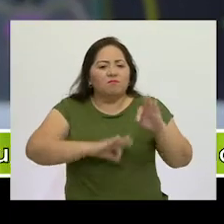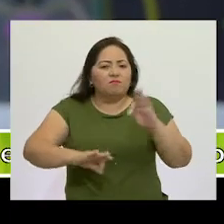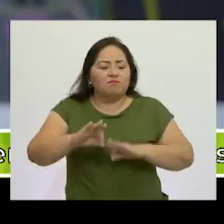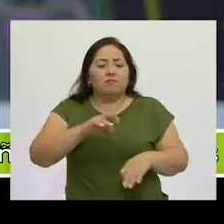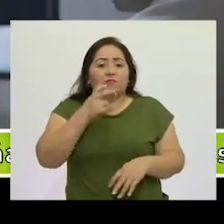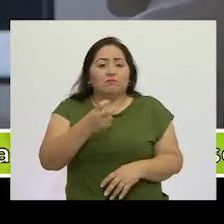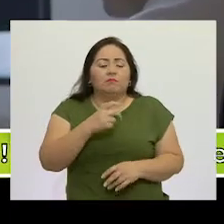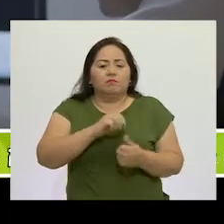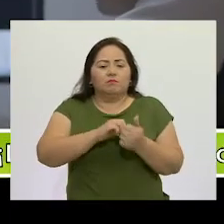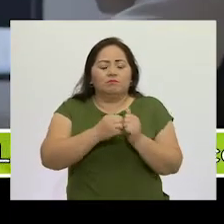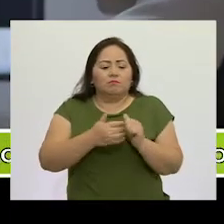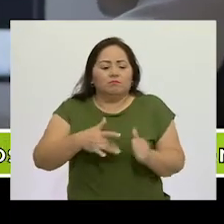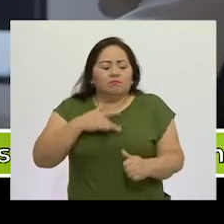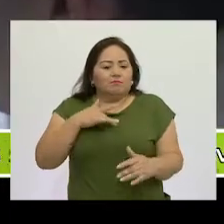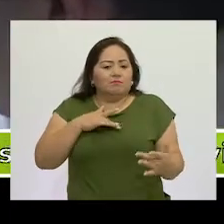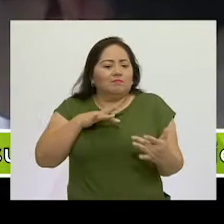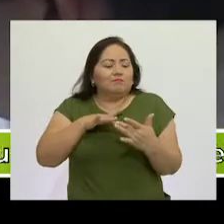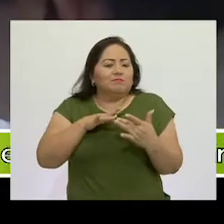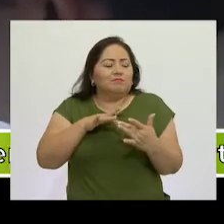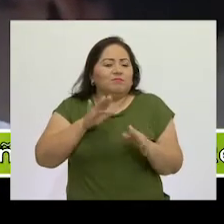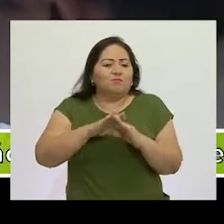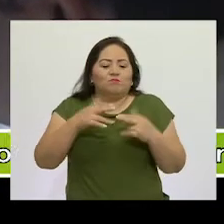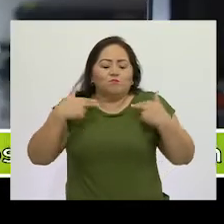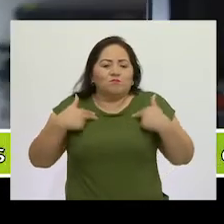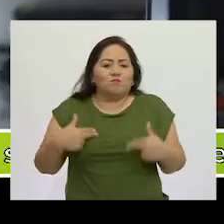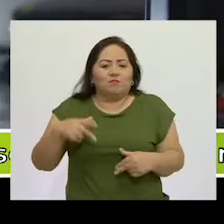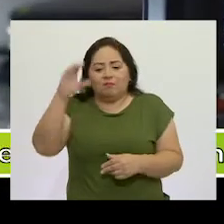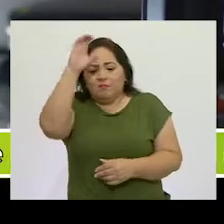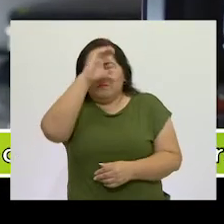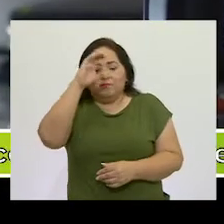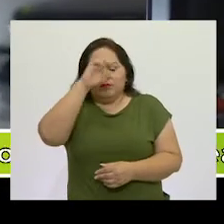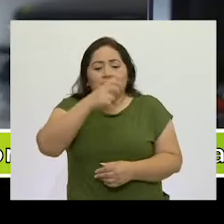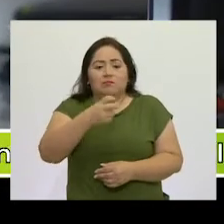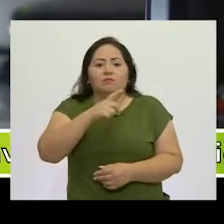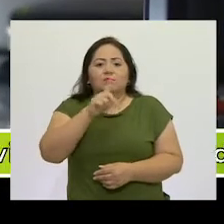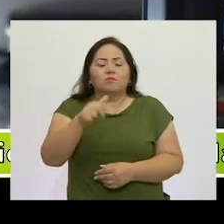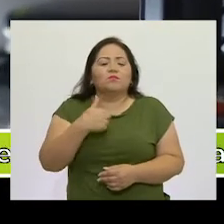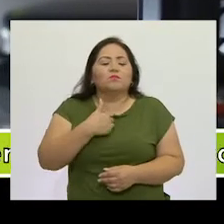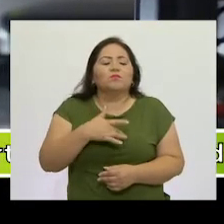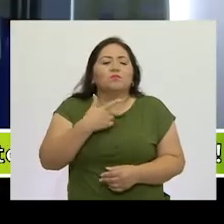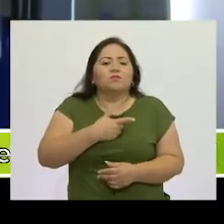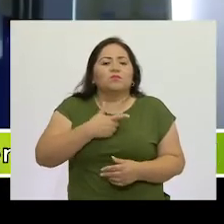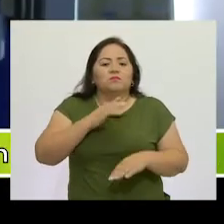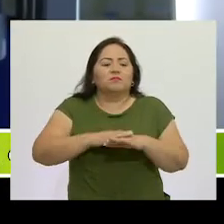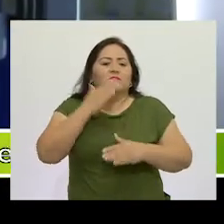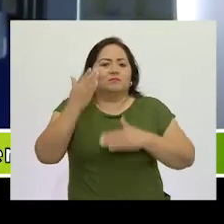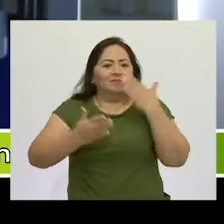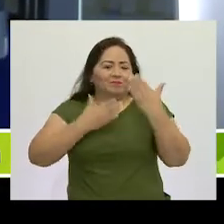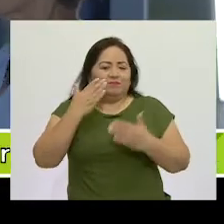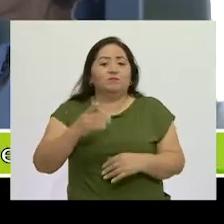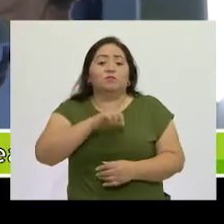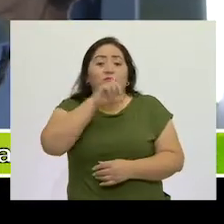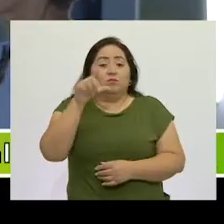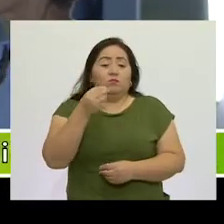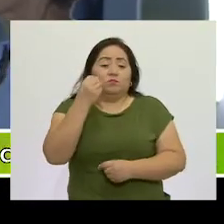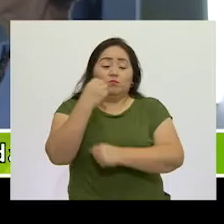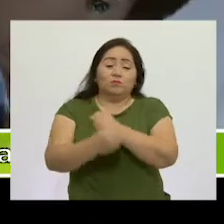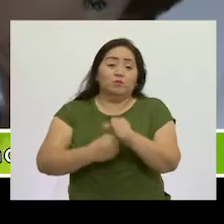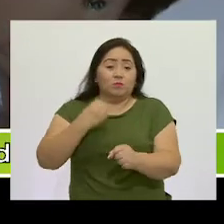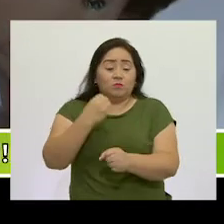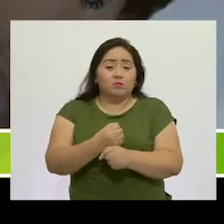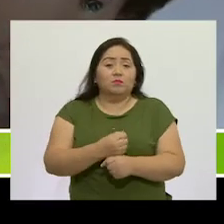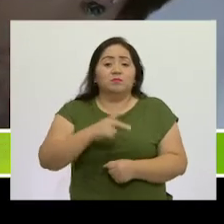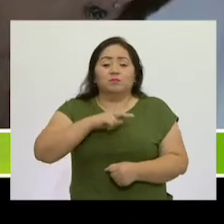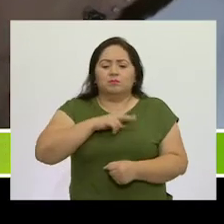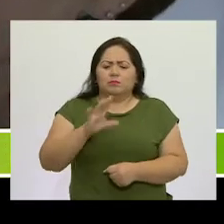mis ganas de conectar con el lado humano de la ciencia lo que me llevó a estudiar física médica. Después de muchos años,